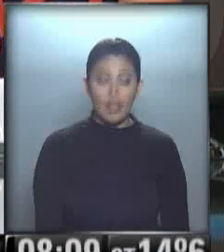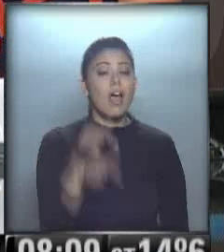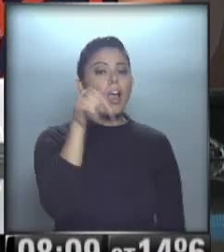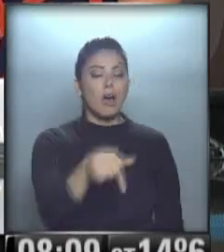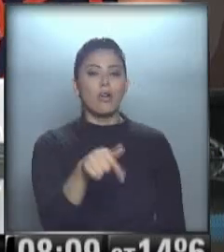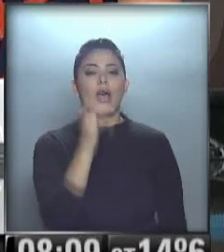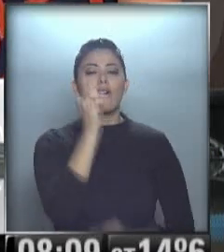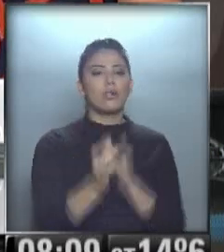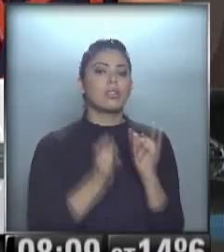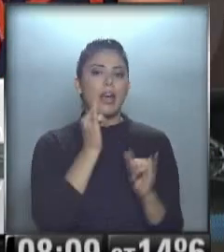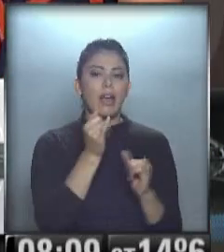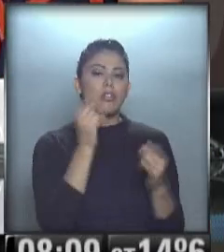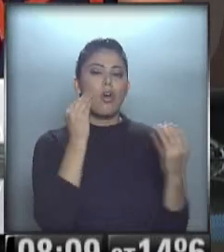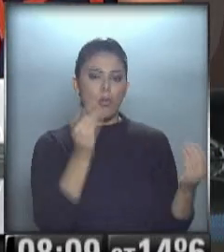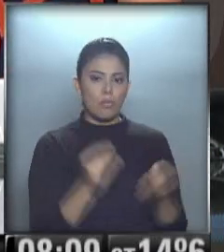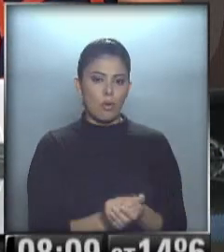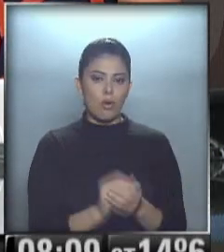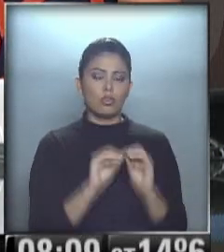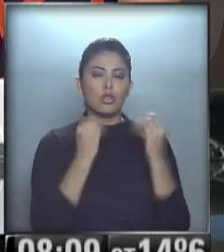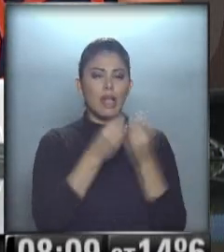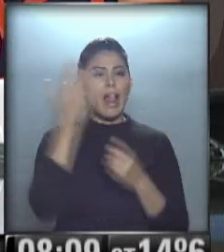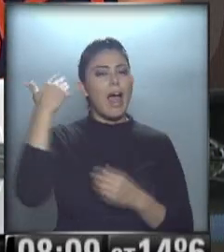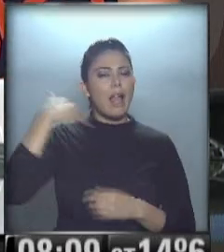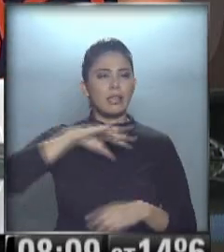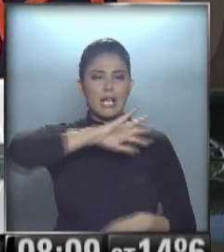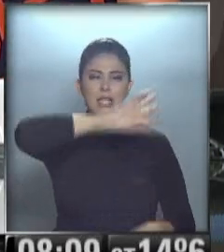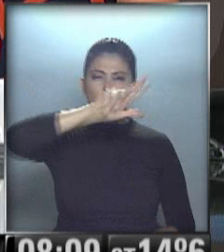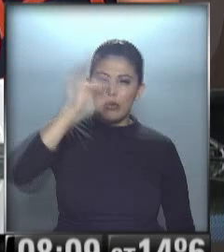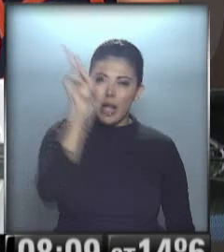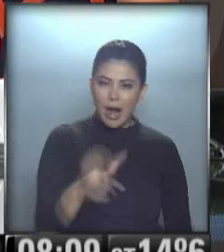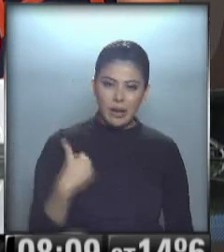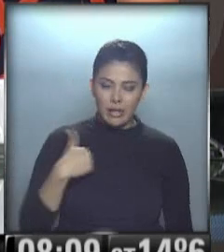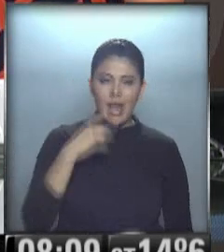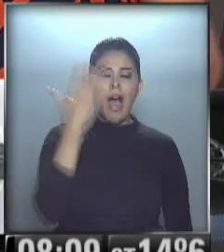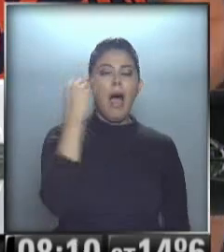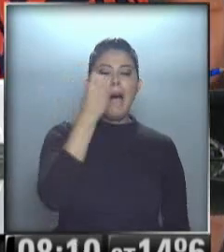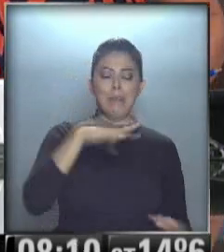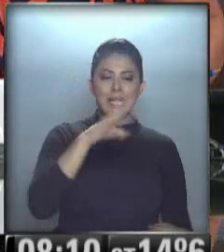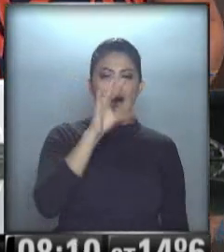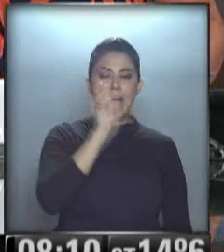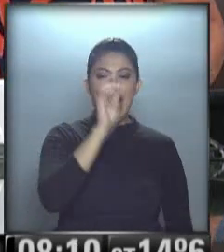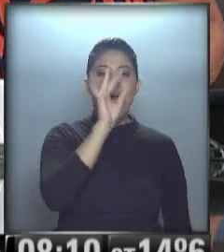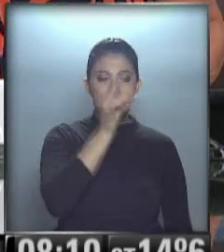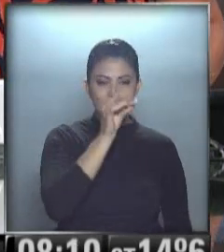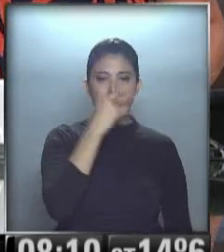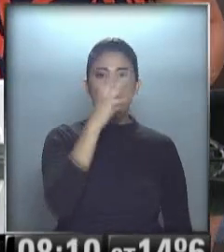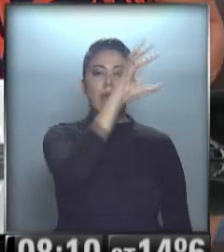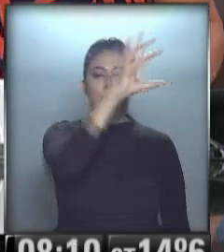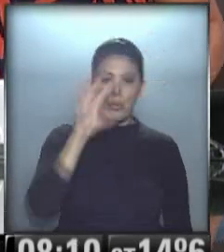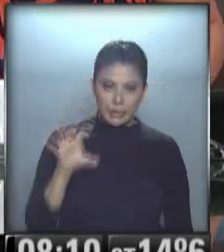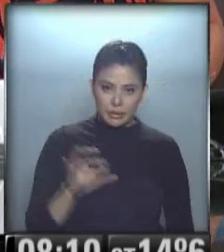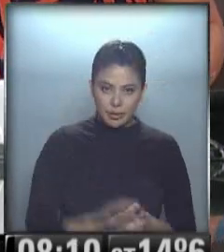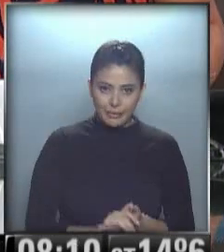Vamos a hablar de lo que ha sido el resultado de los saqueos en la República Argentina en los primeros días de diciembre con dos provincias y